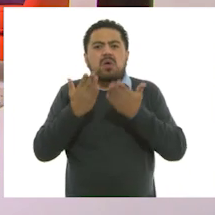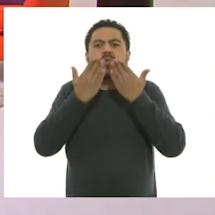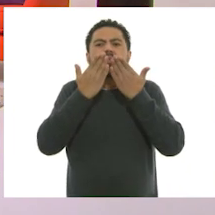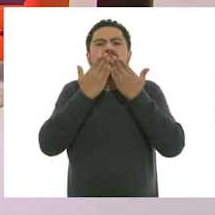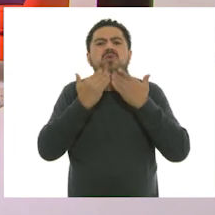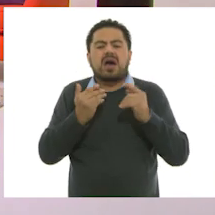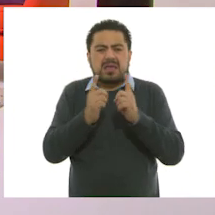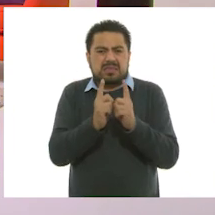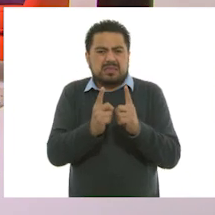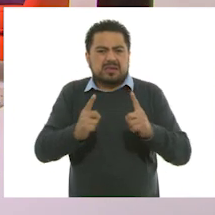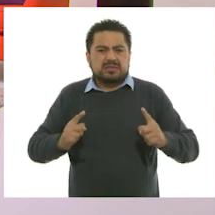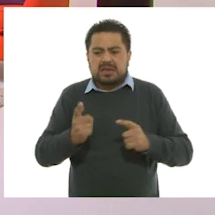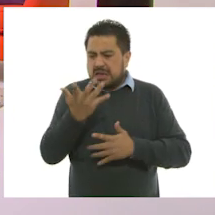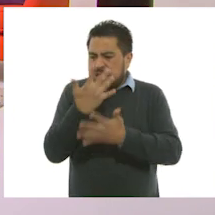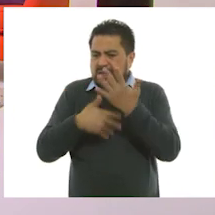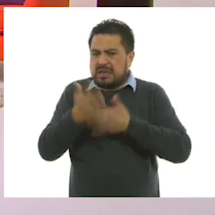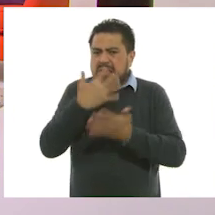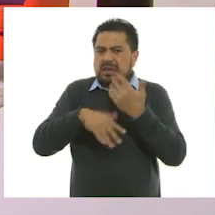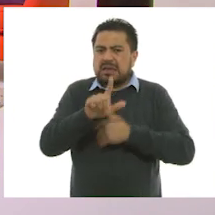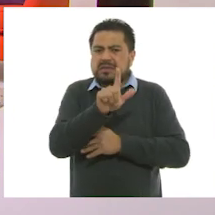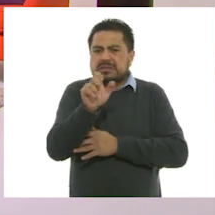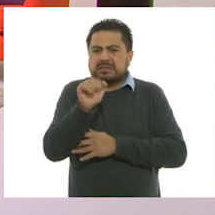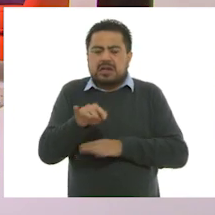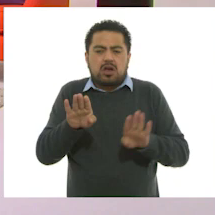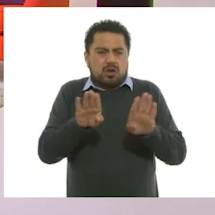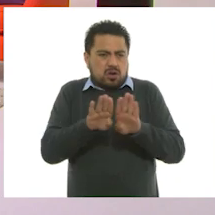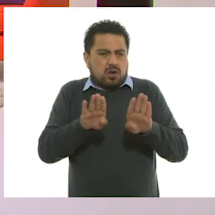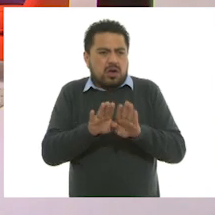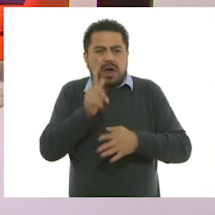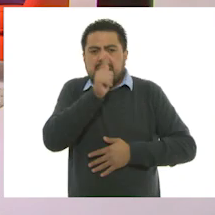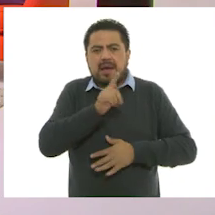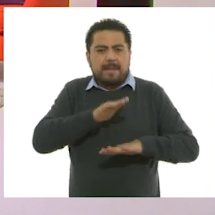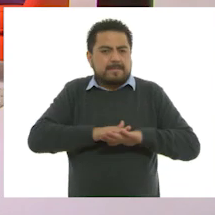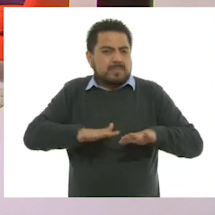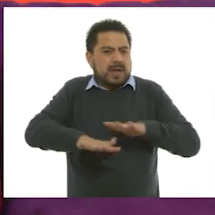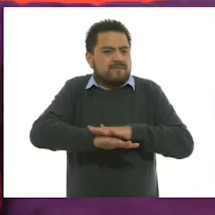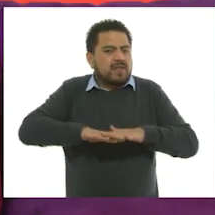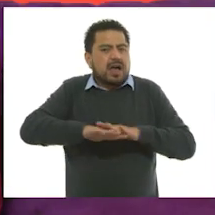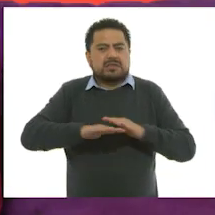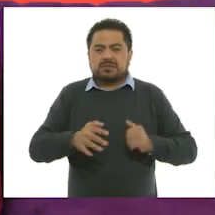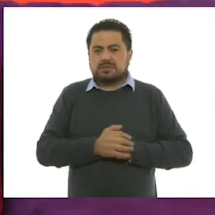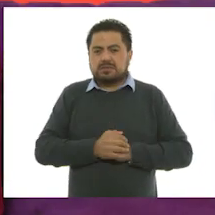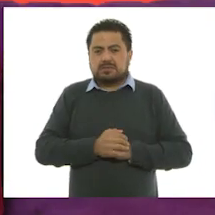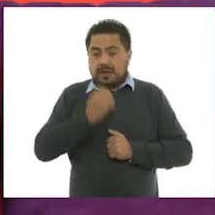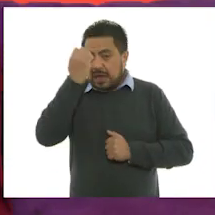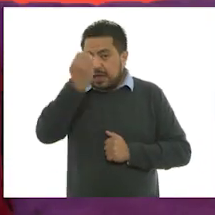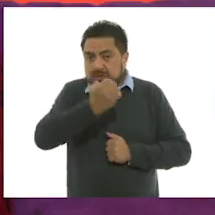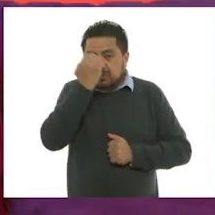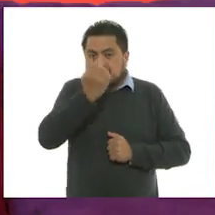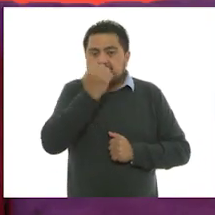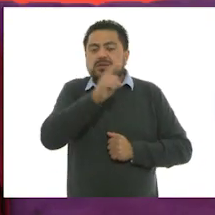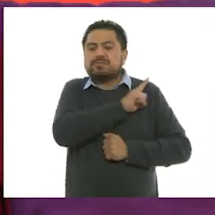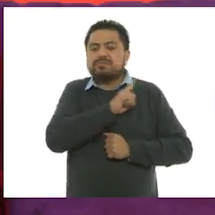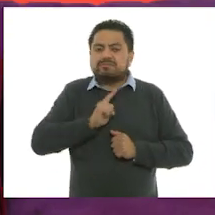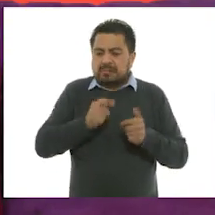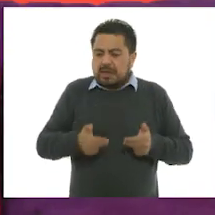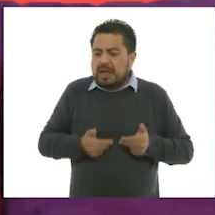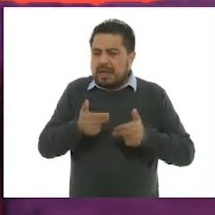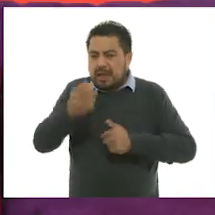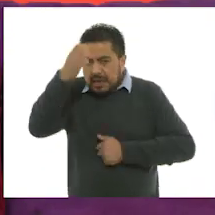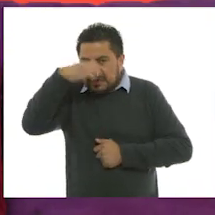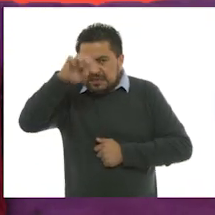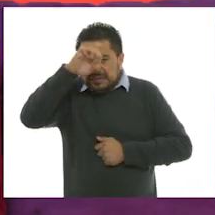tener desarrollada la lengua de señas como una lengua base? En la escuela habrá que generar